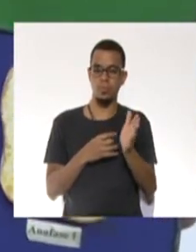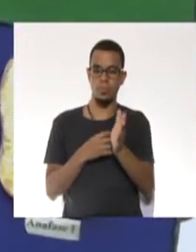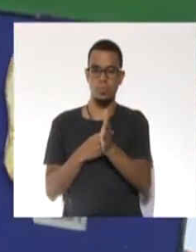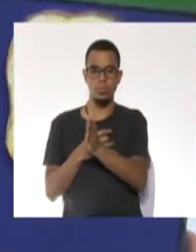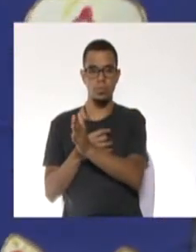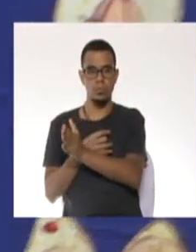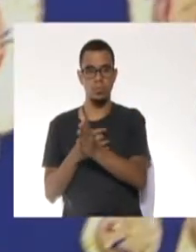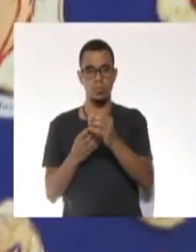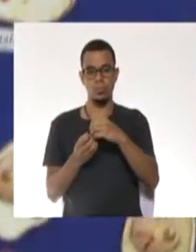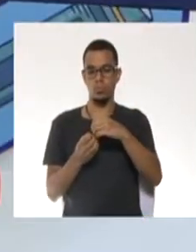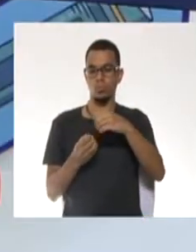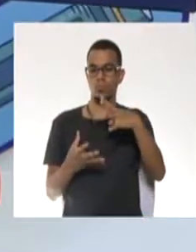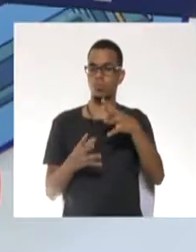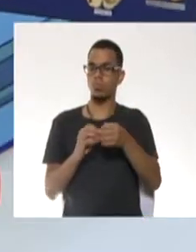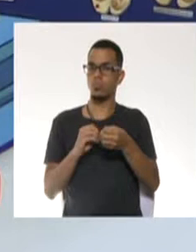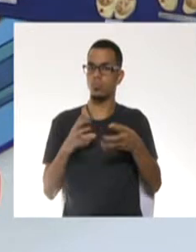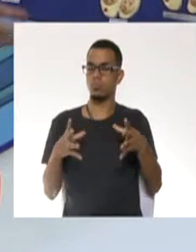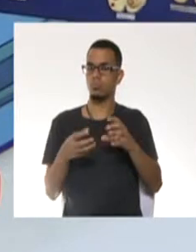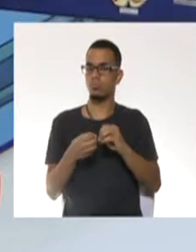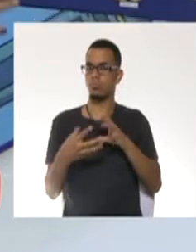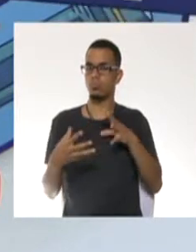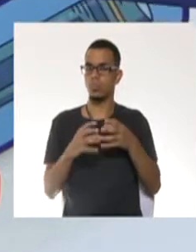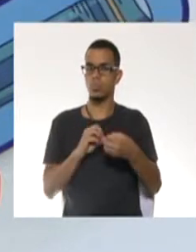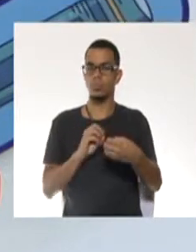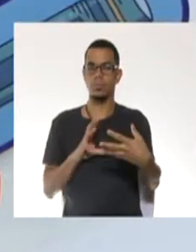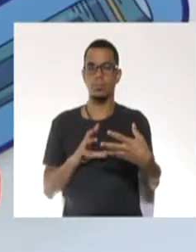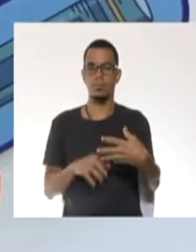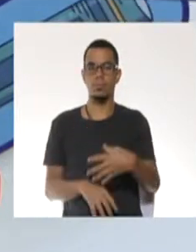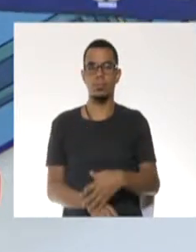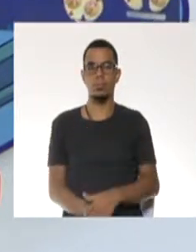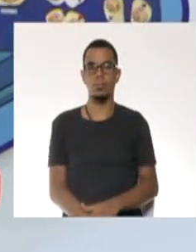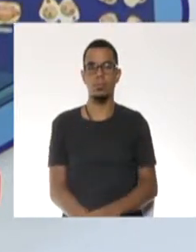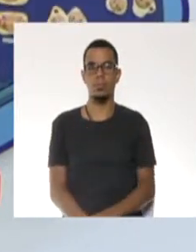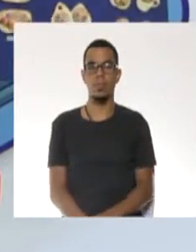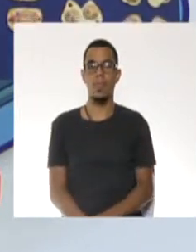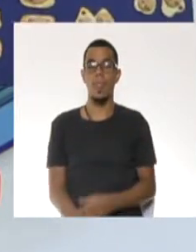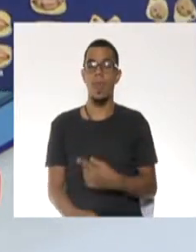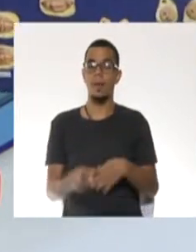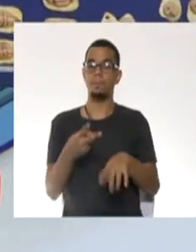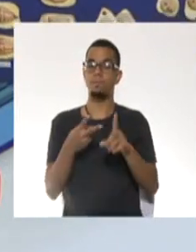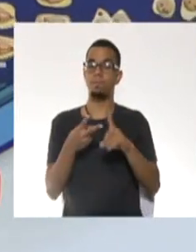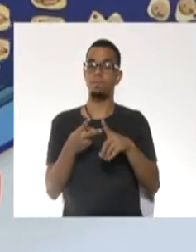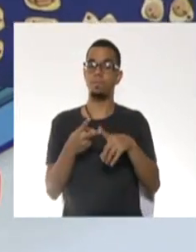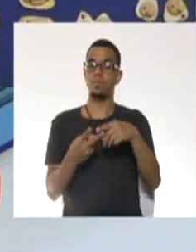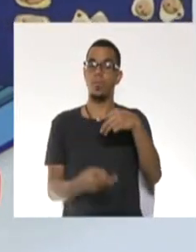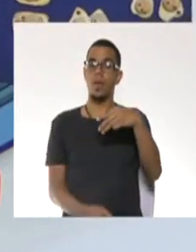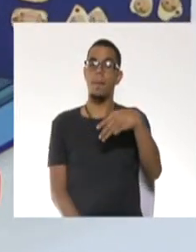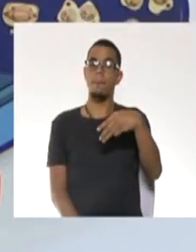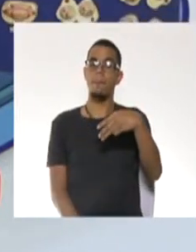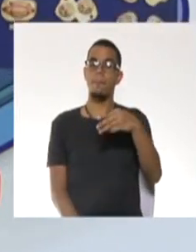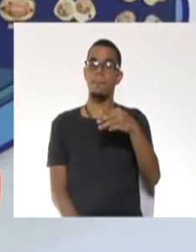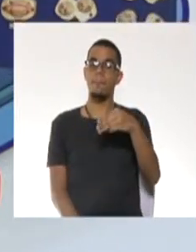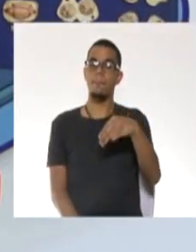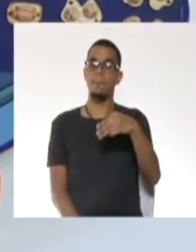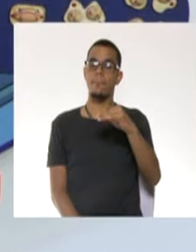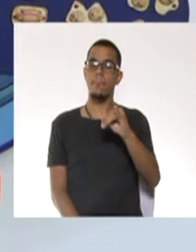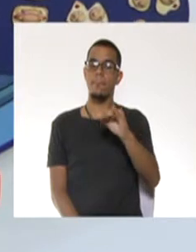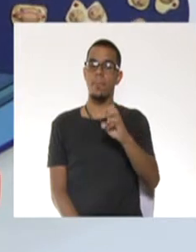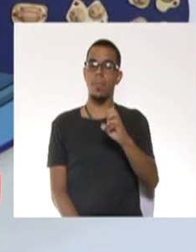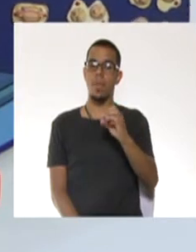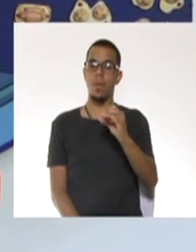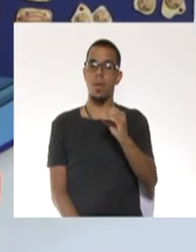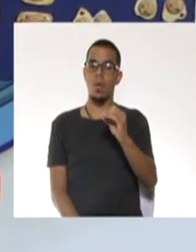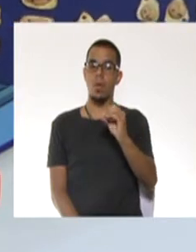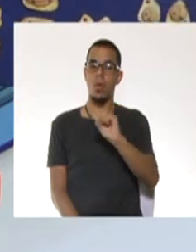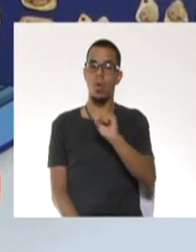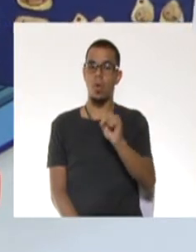la mitosis. Luego vamos a hablar del proceso de meiosis. En este proceso de meiosis, ¿qué nosotros vamos a hablar? Aquí, ¿cuántas células hijas se van a